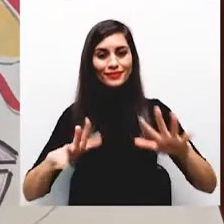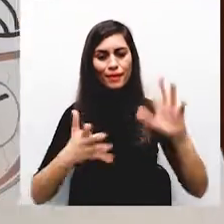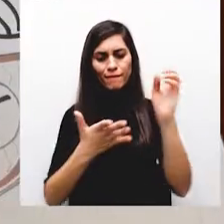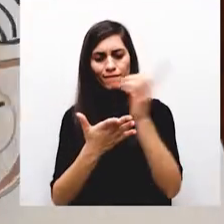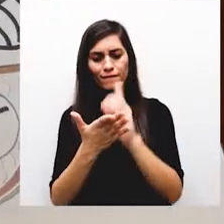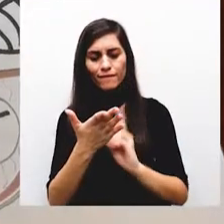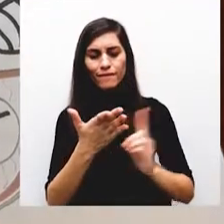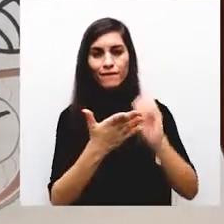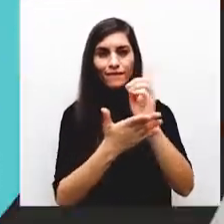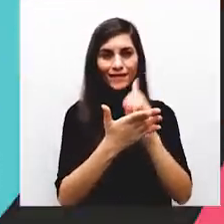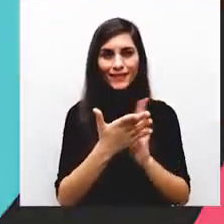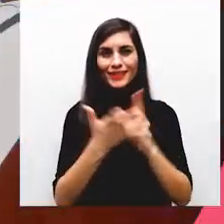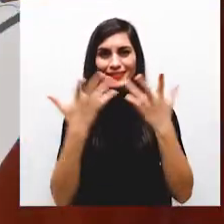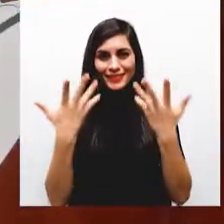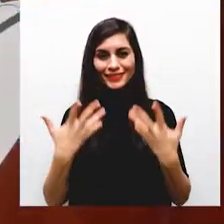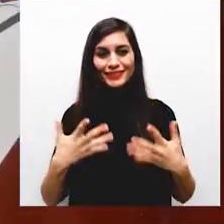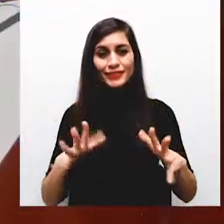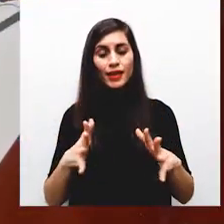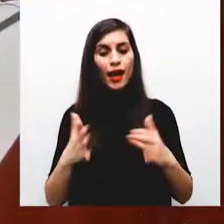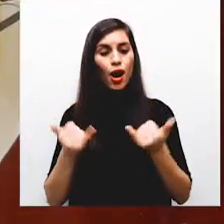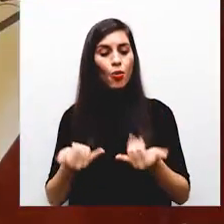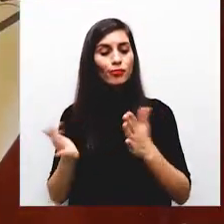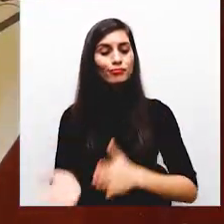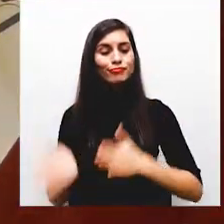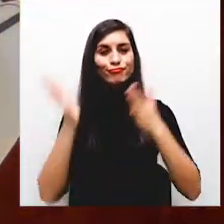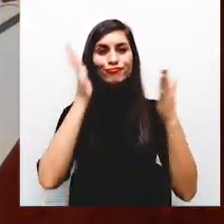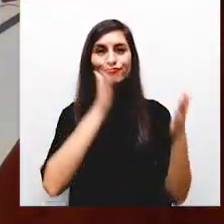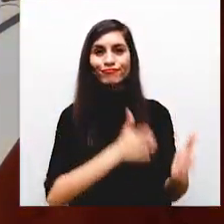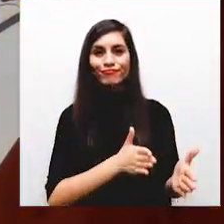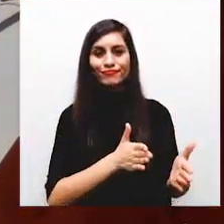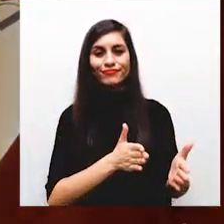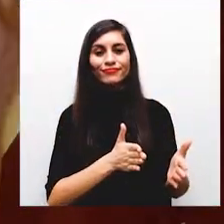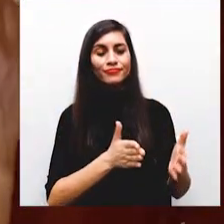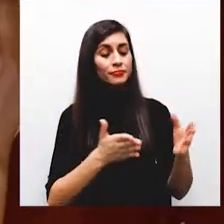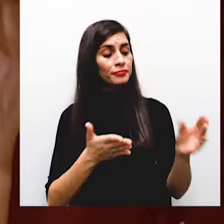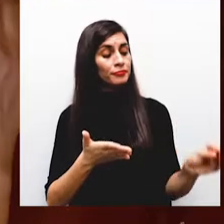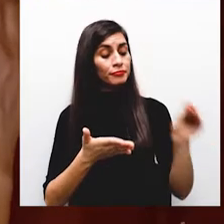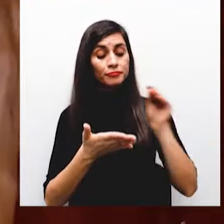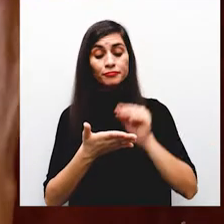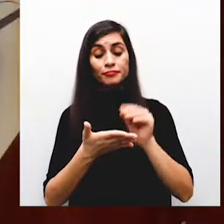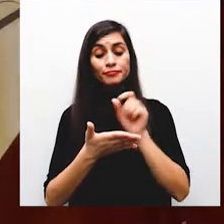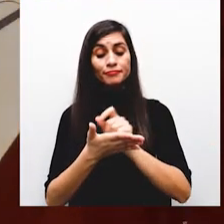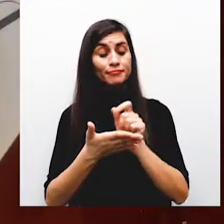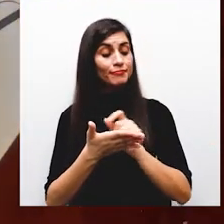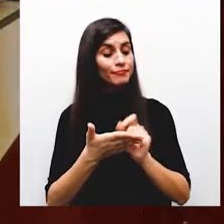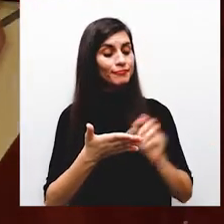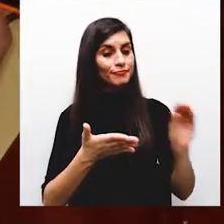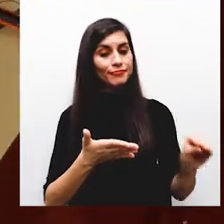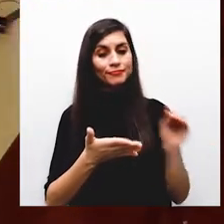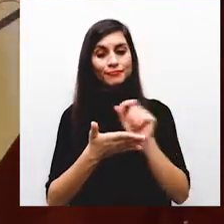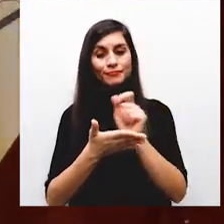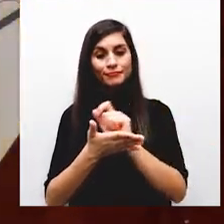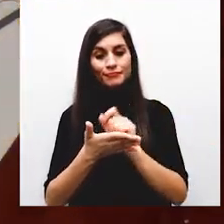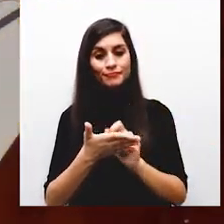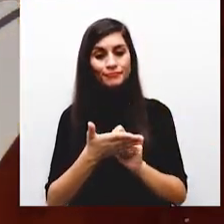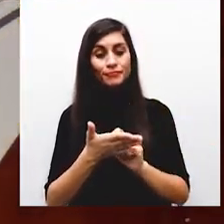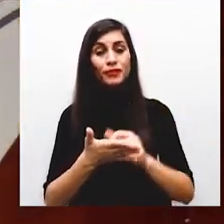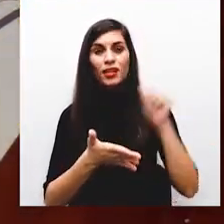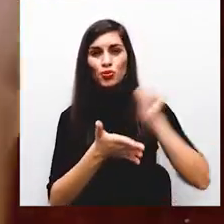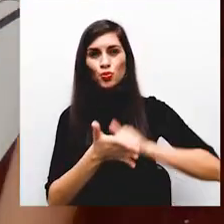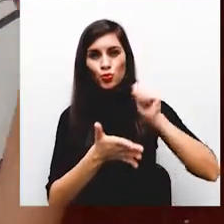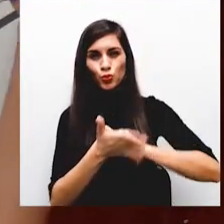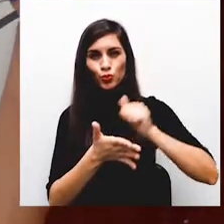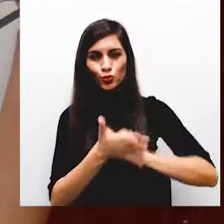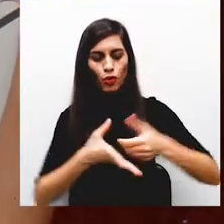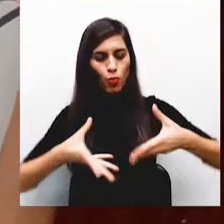Una vez que hemos terminado con nuestros bocetos, vamos a pasar los bocetos a nuestra superficie